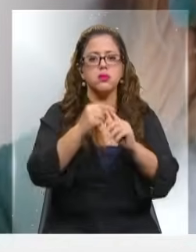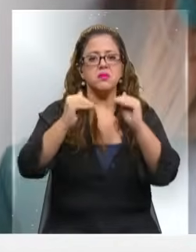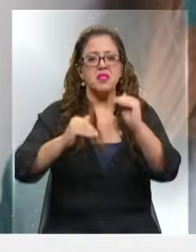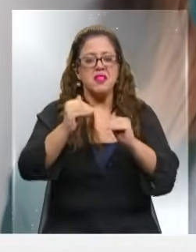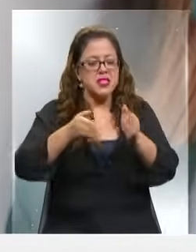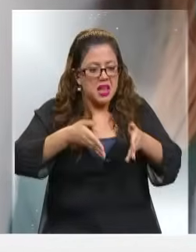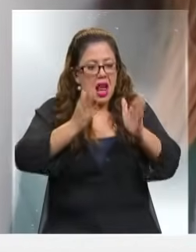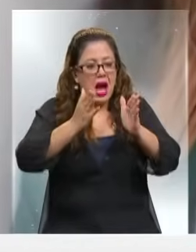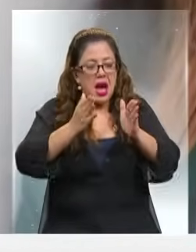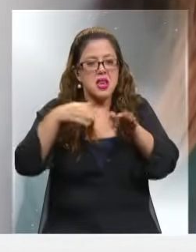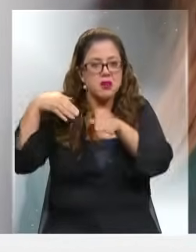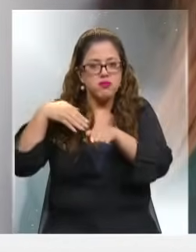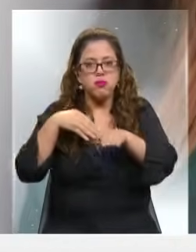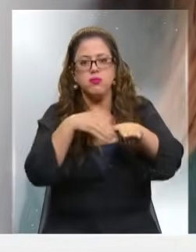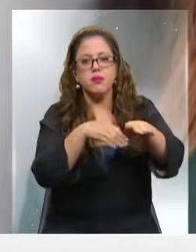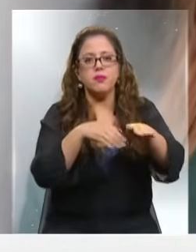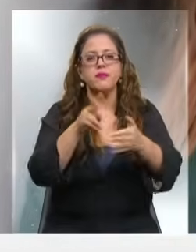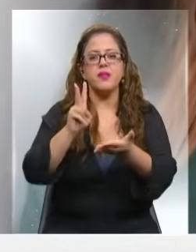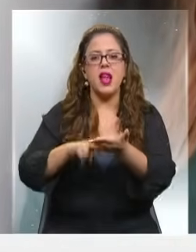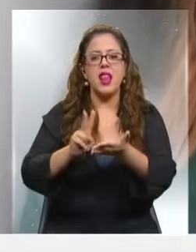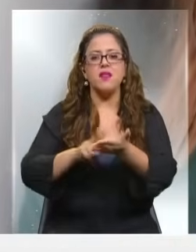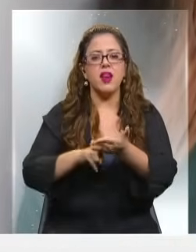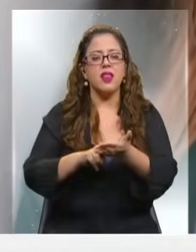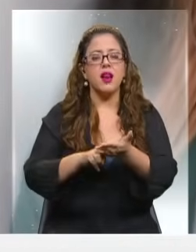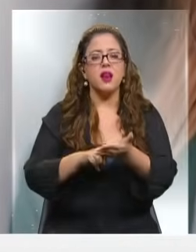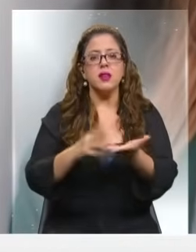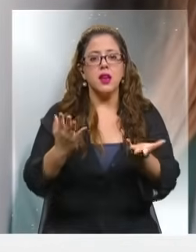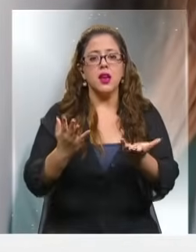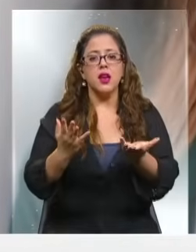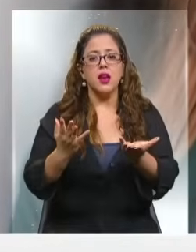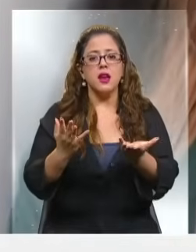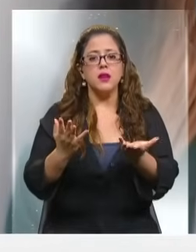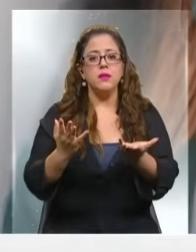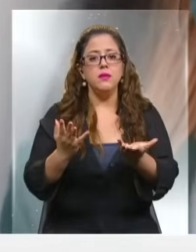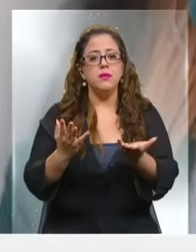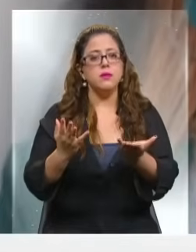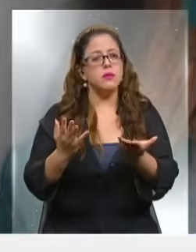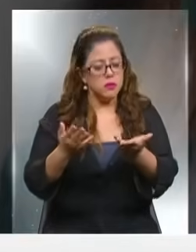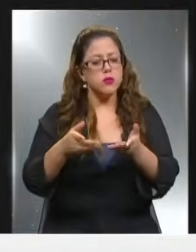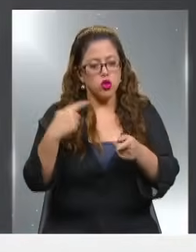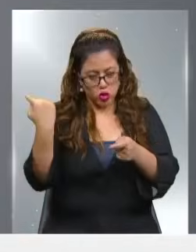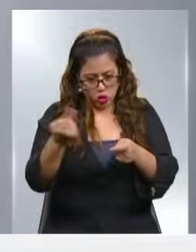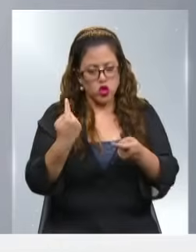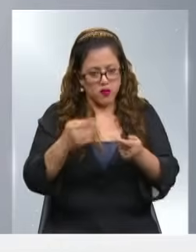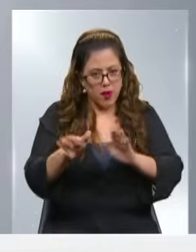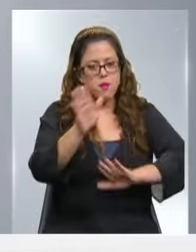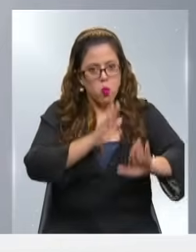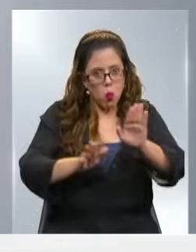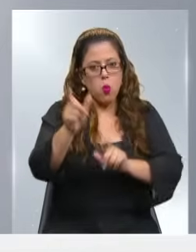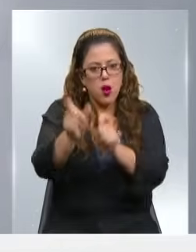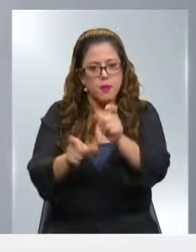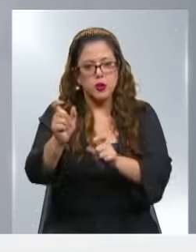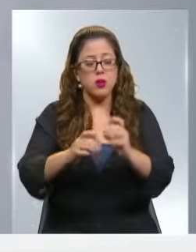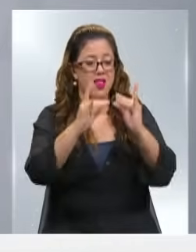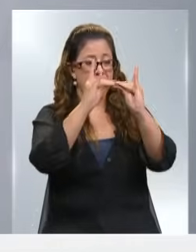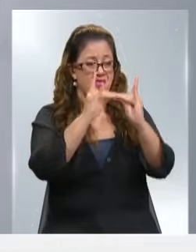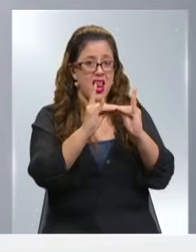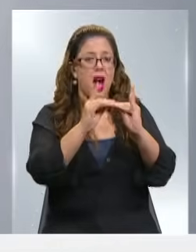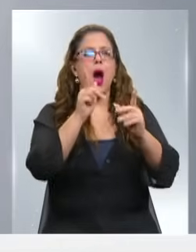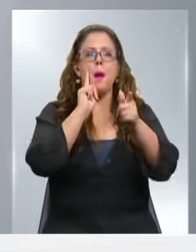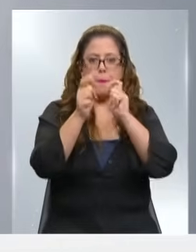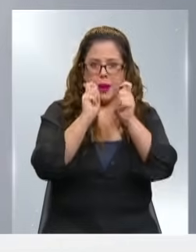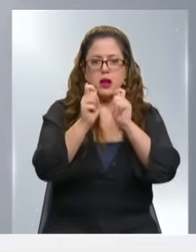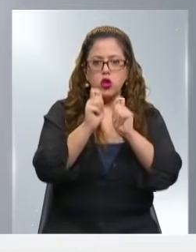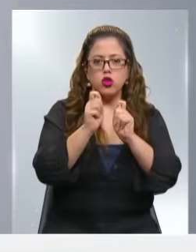por la calle, la verdad es que no vamos a escatimar ningún recurso para proteger a las personas. El velorio fue catalogado de alto